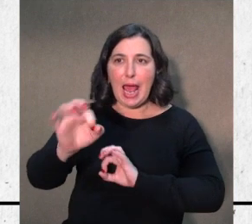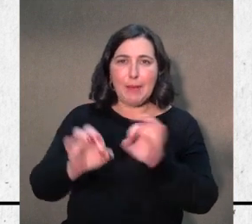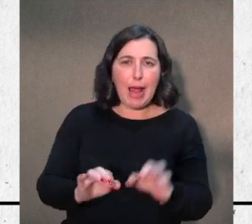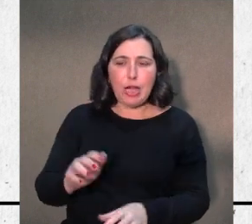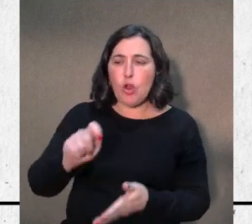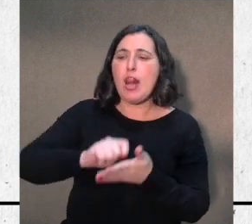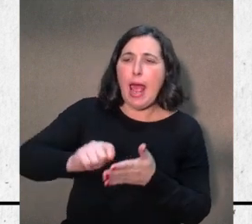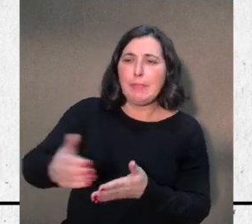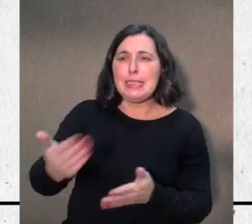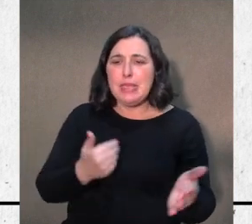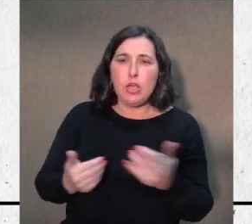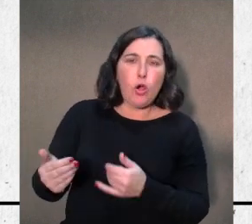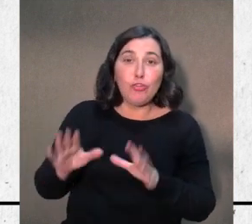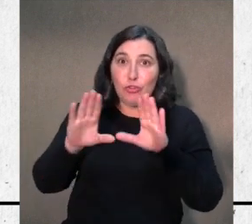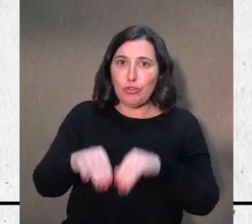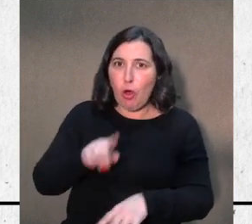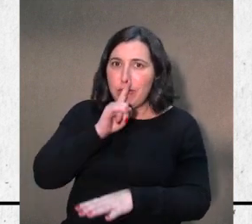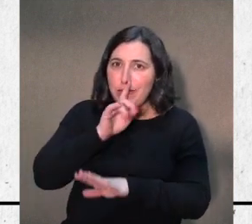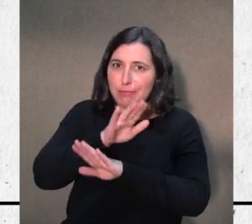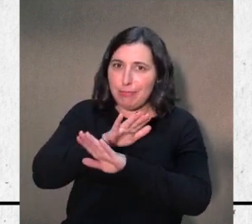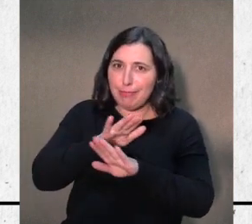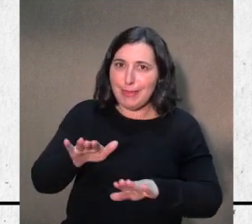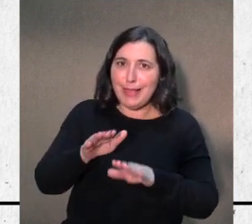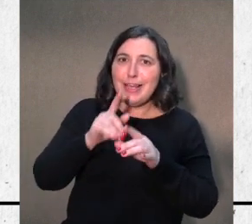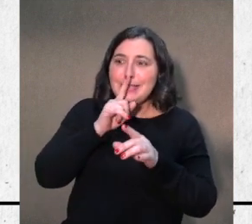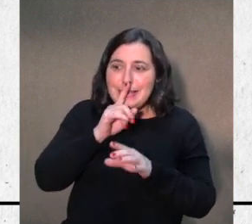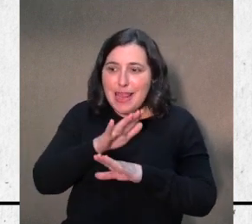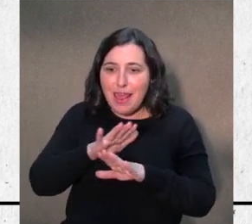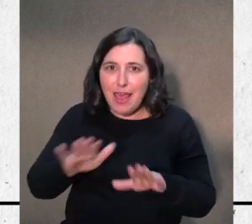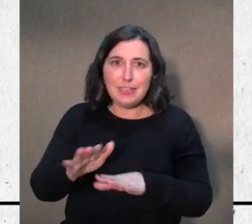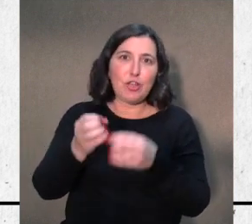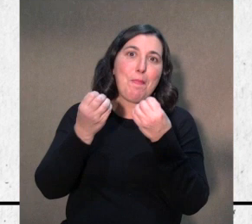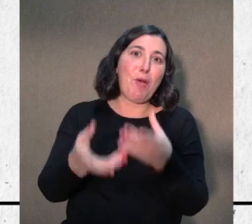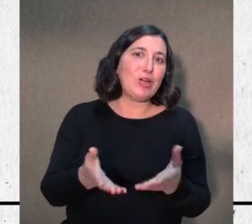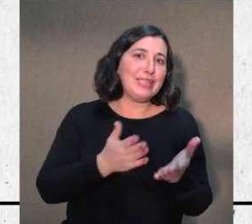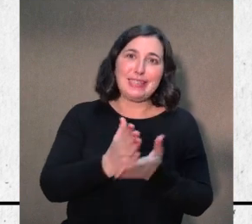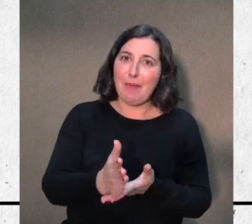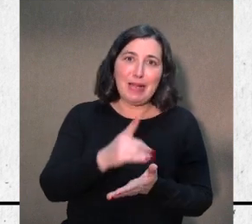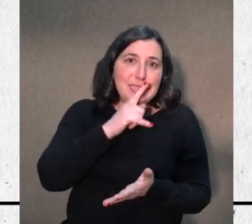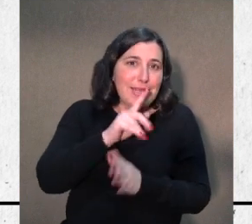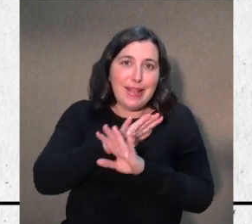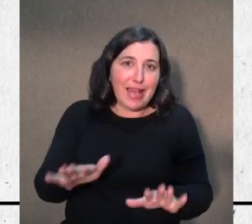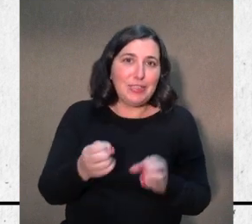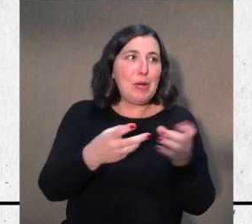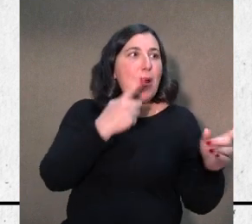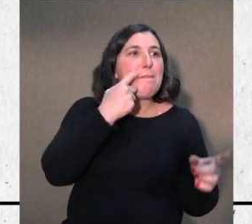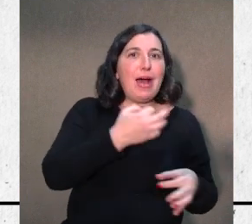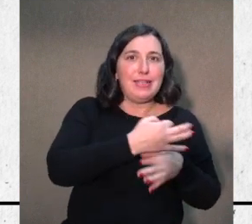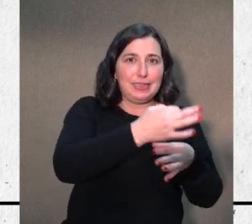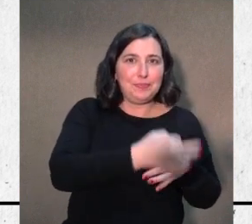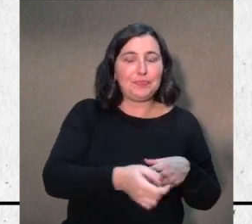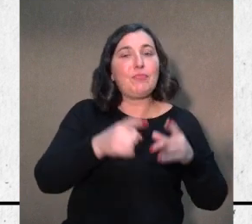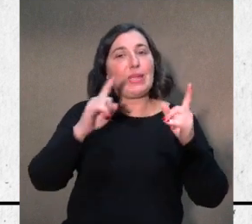clases. Eso como anécdota graciosa. Después, mis siestas, escuchando a un violín repetir